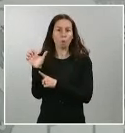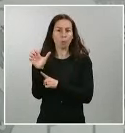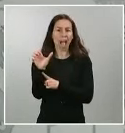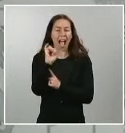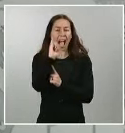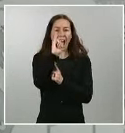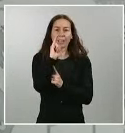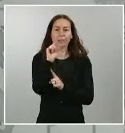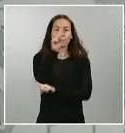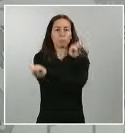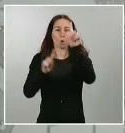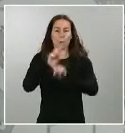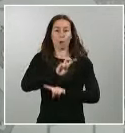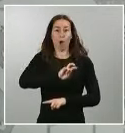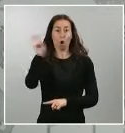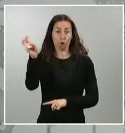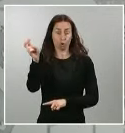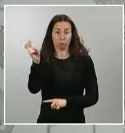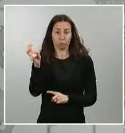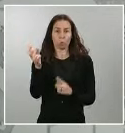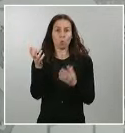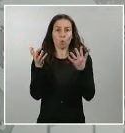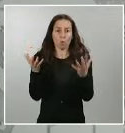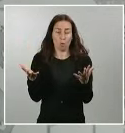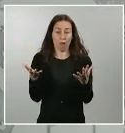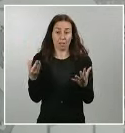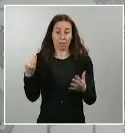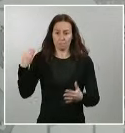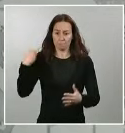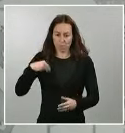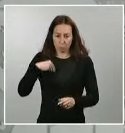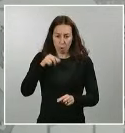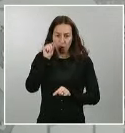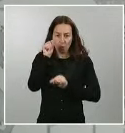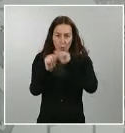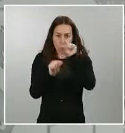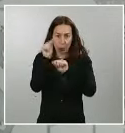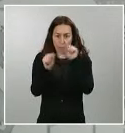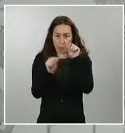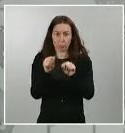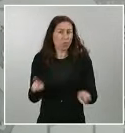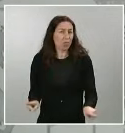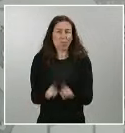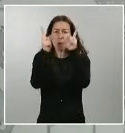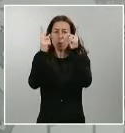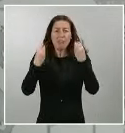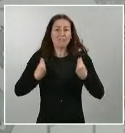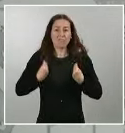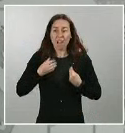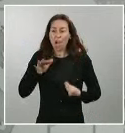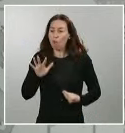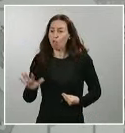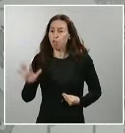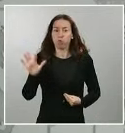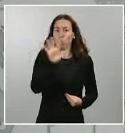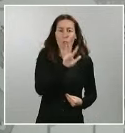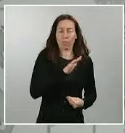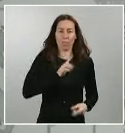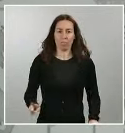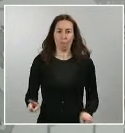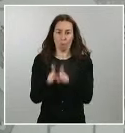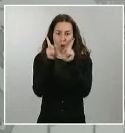guerra contra un enemigo común que está diezmando la salud de sus ciudadanos, vivan donde vivan, y amenazando no solamente el bienestar social, sino también nuestro